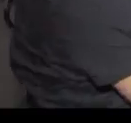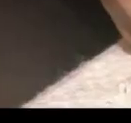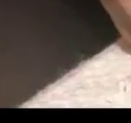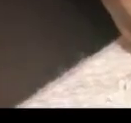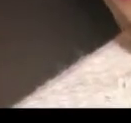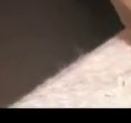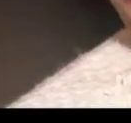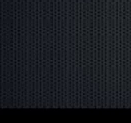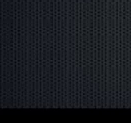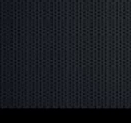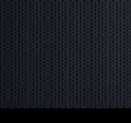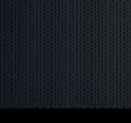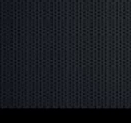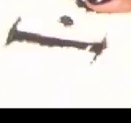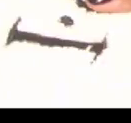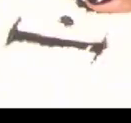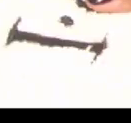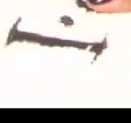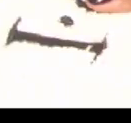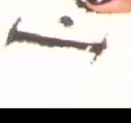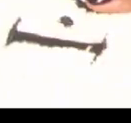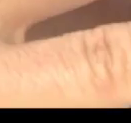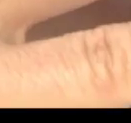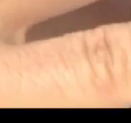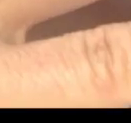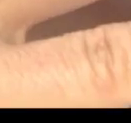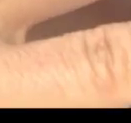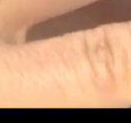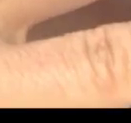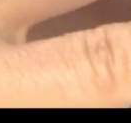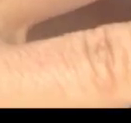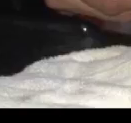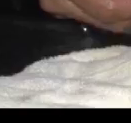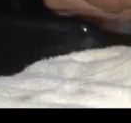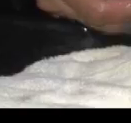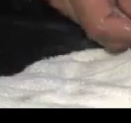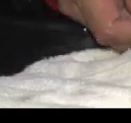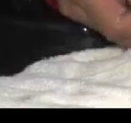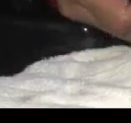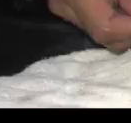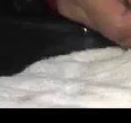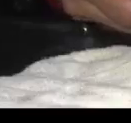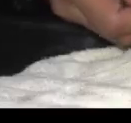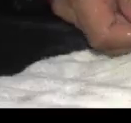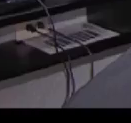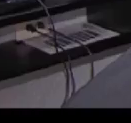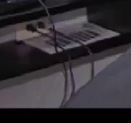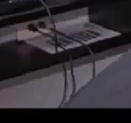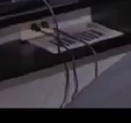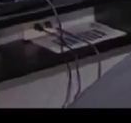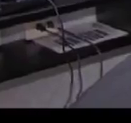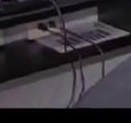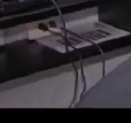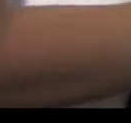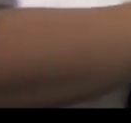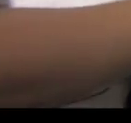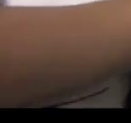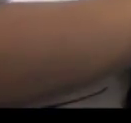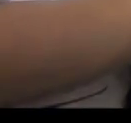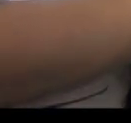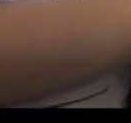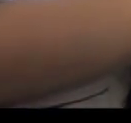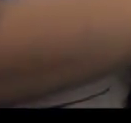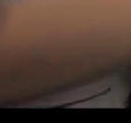peinado, manicure, pedicure, semipermanente, resina, servicio de barbería, cortes adultos y niños,